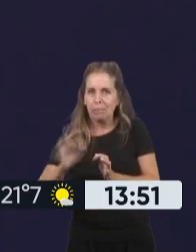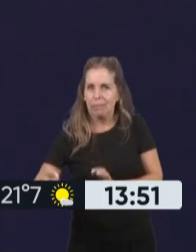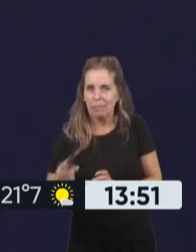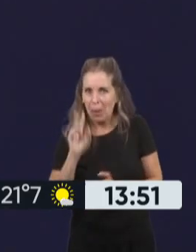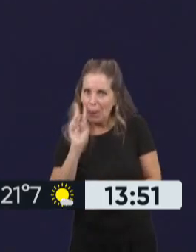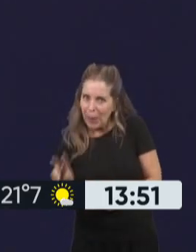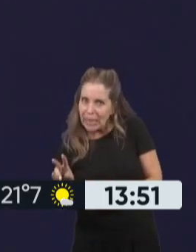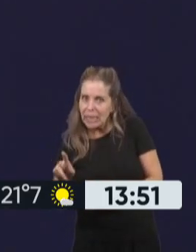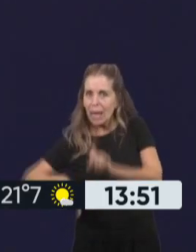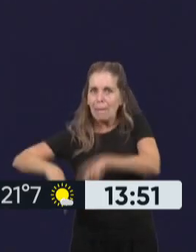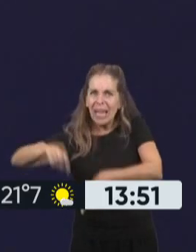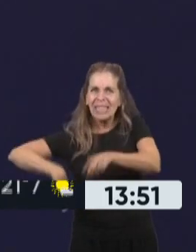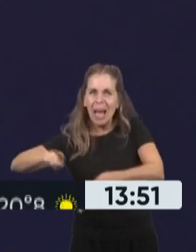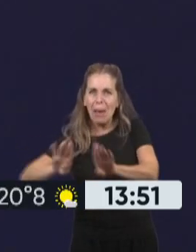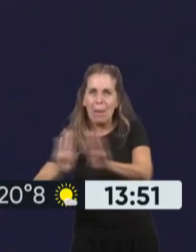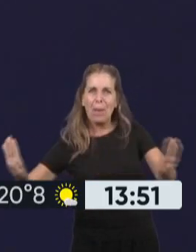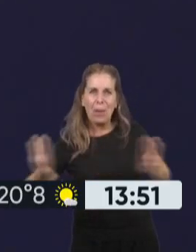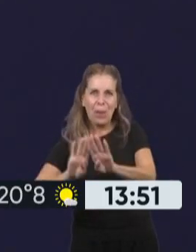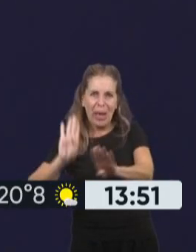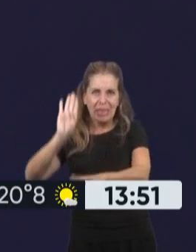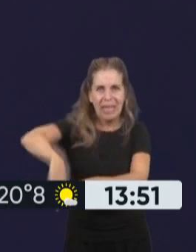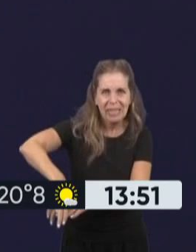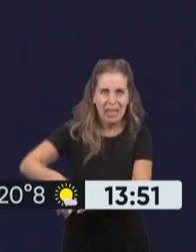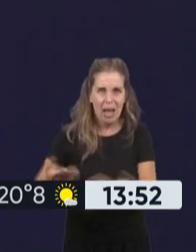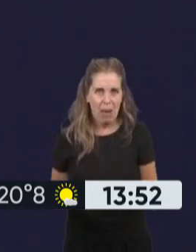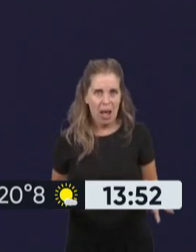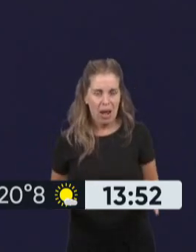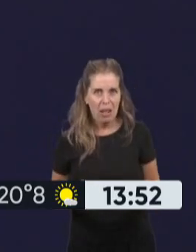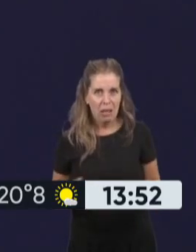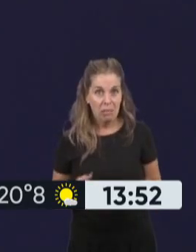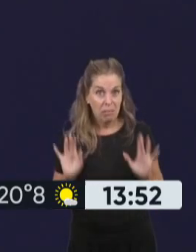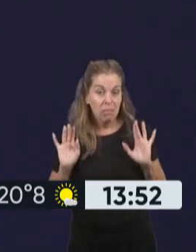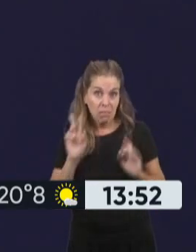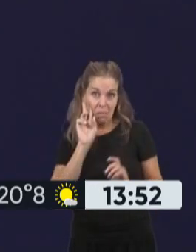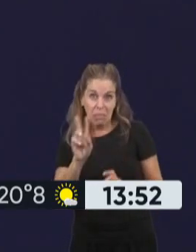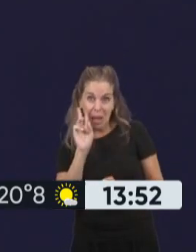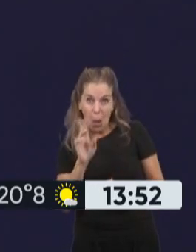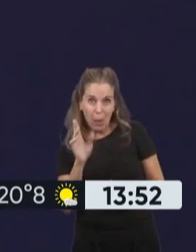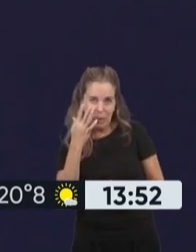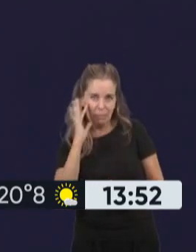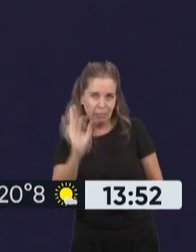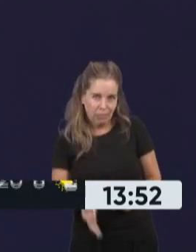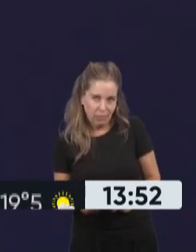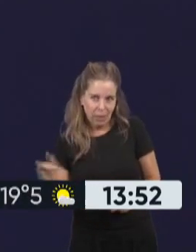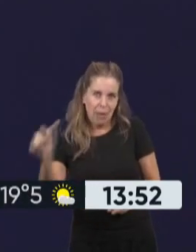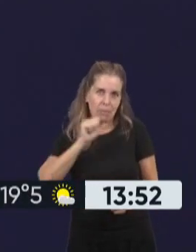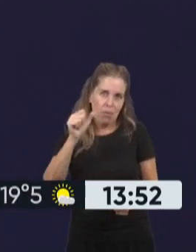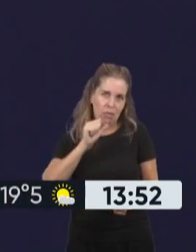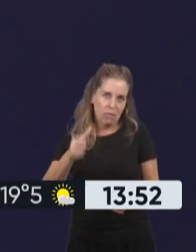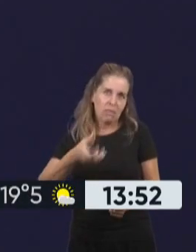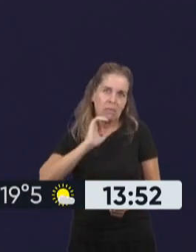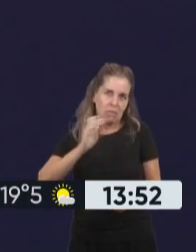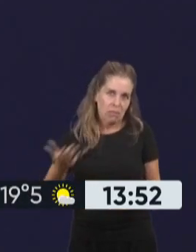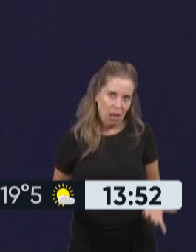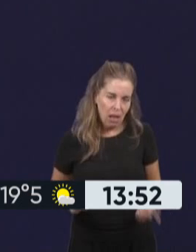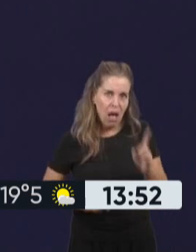eran unos inadaptados sociales, donde además se los veía tomar alcohol en cantidades, al